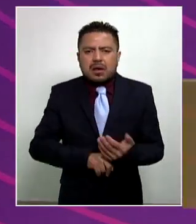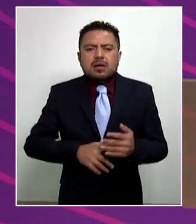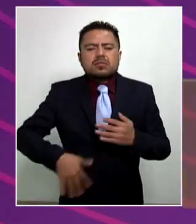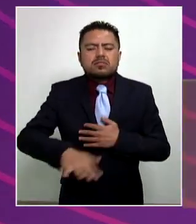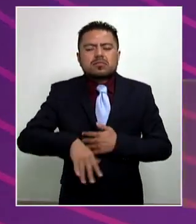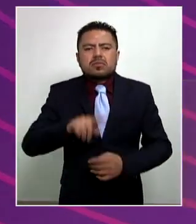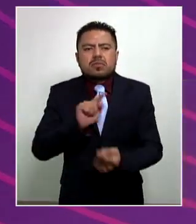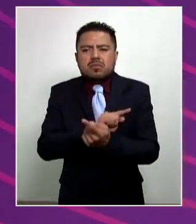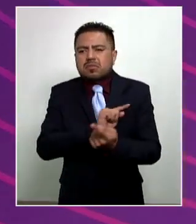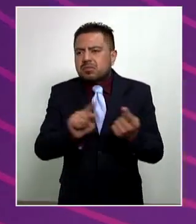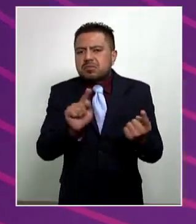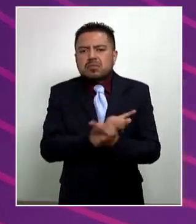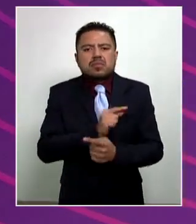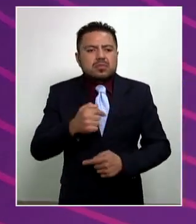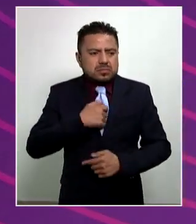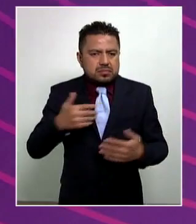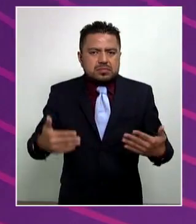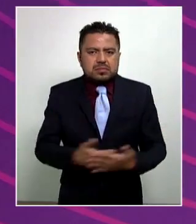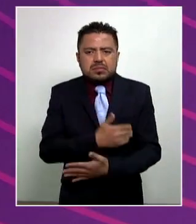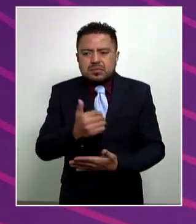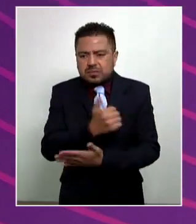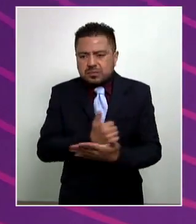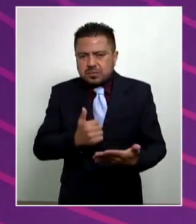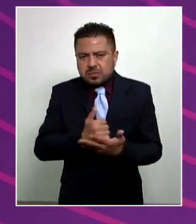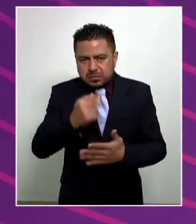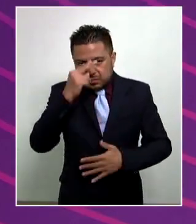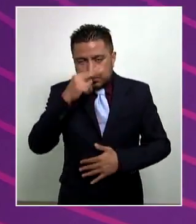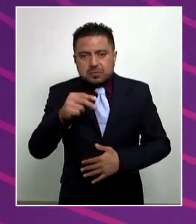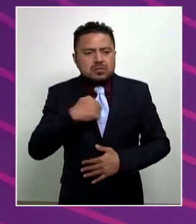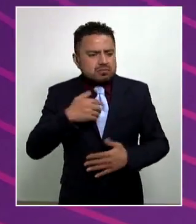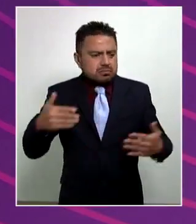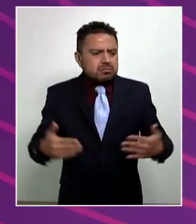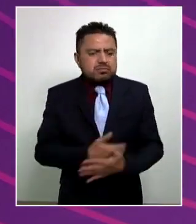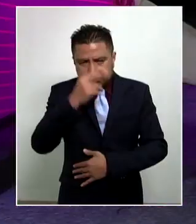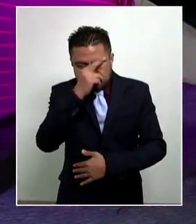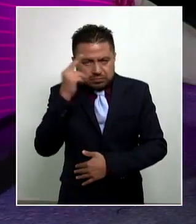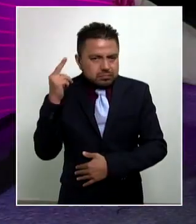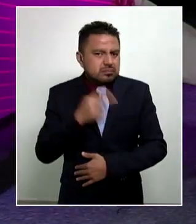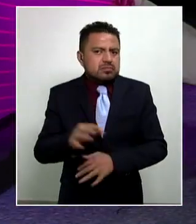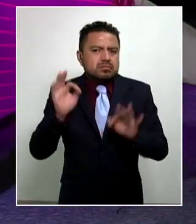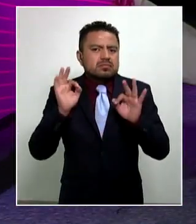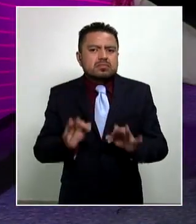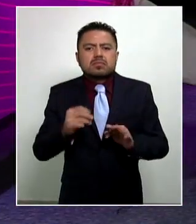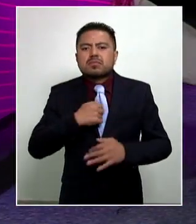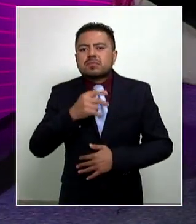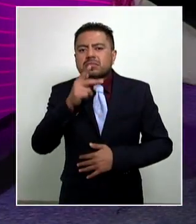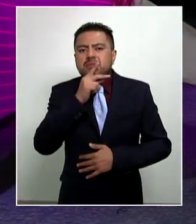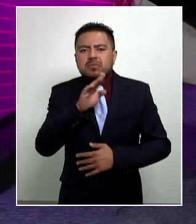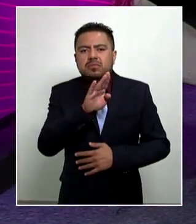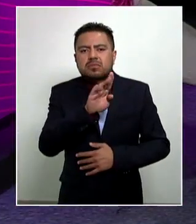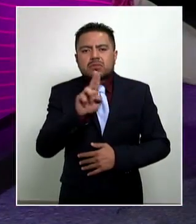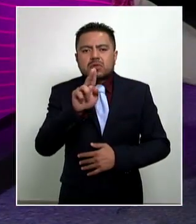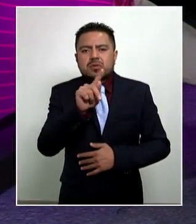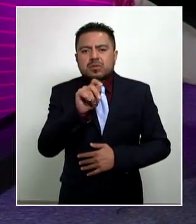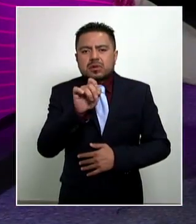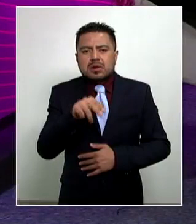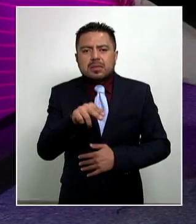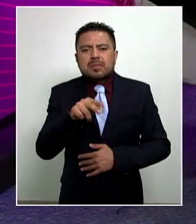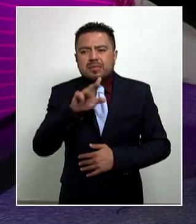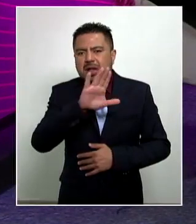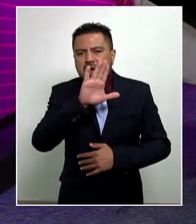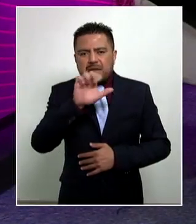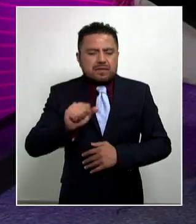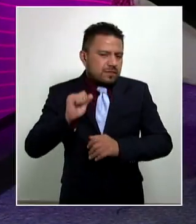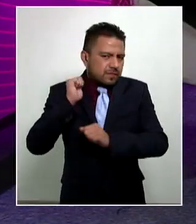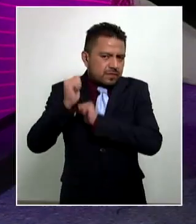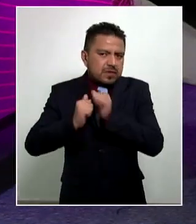identidad. Entonces, bueno, yo nací aquí en la Ciudad de México, soy mexicana de nacimiento, mi padre es de Butem, de Senegal, y